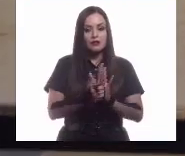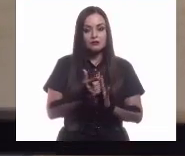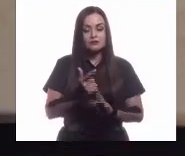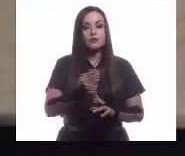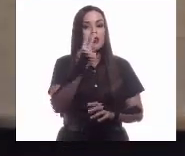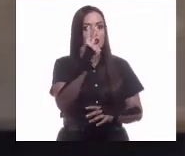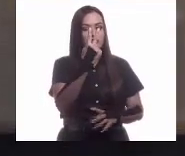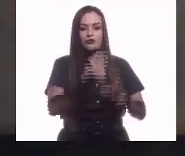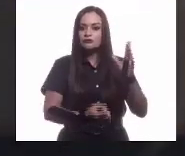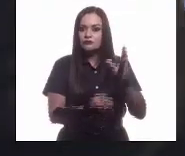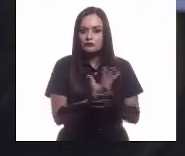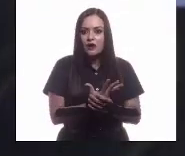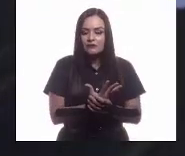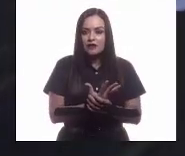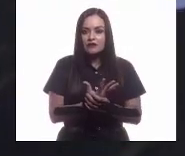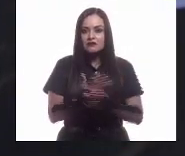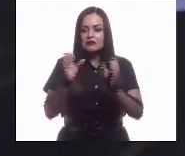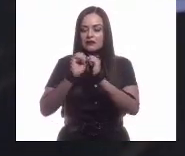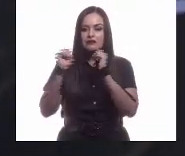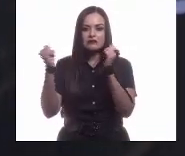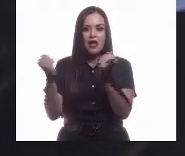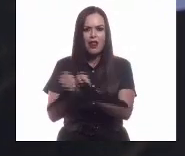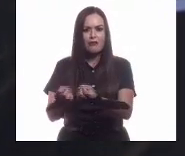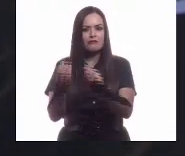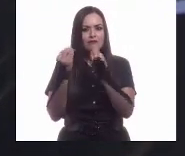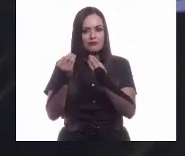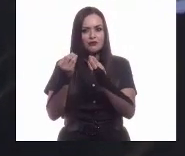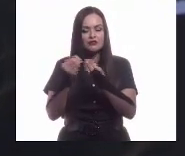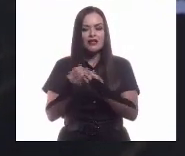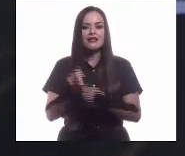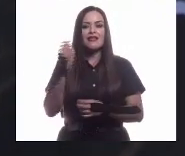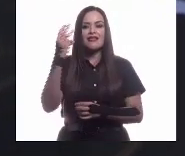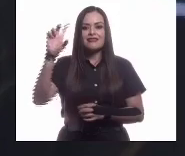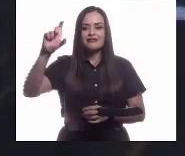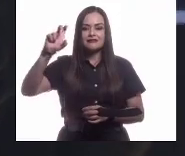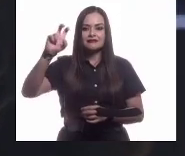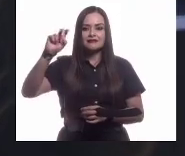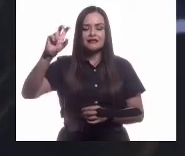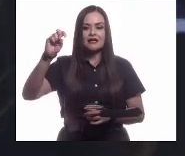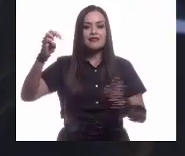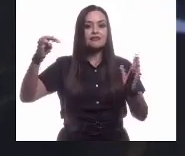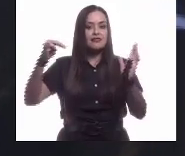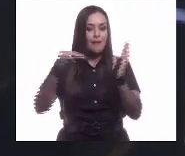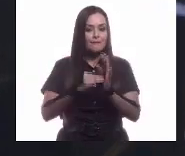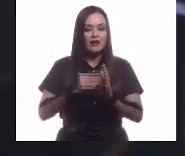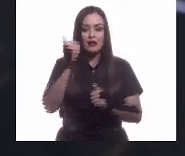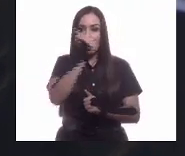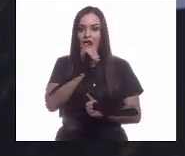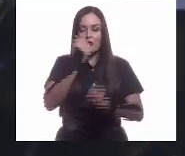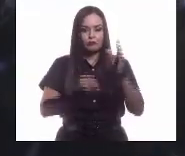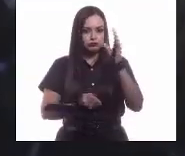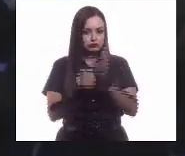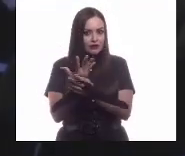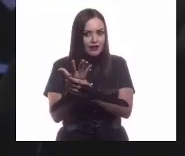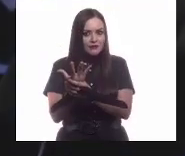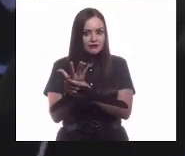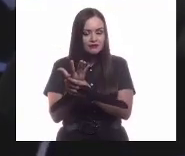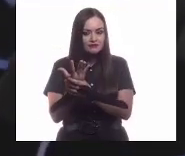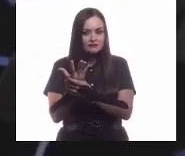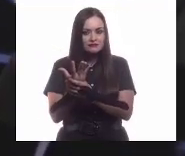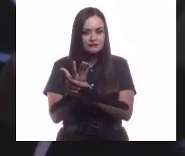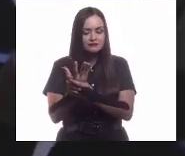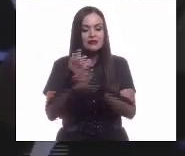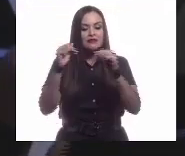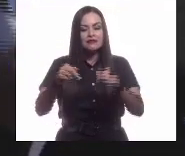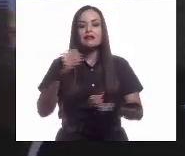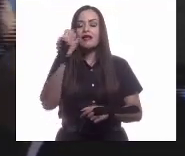totalmente nuevas, donde estudian y forjan sus sueños más de 30,000 nuevos alumnos que hemos recibido en nuestro sistema